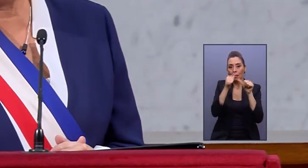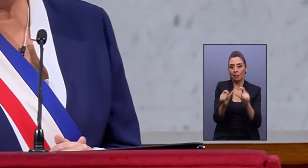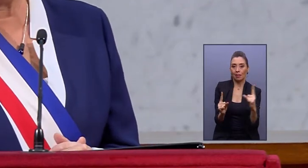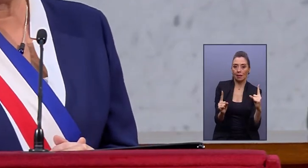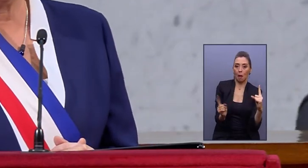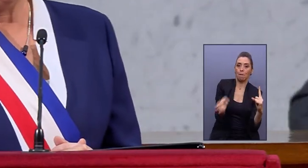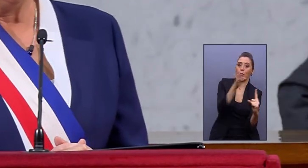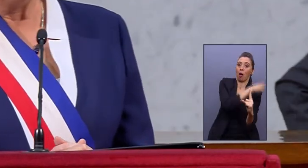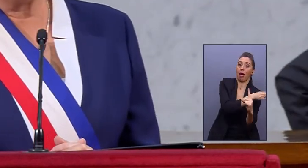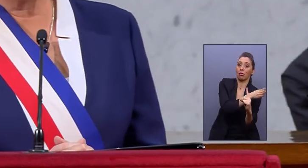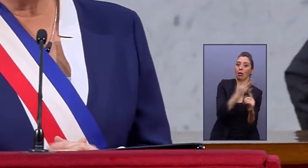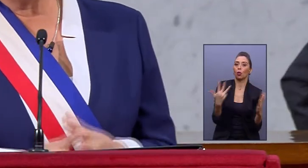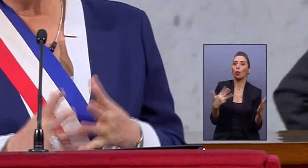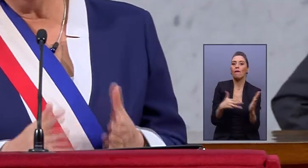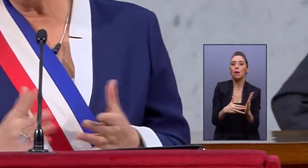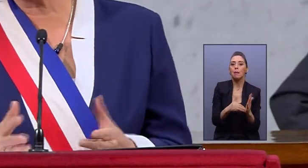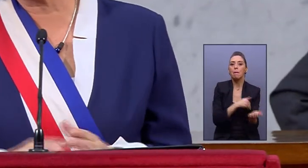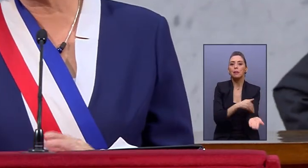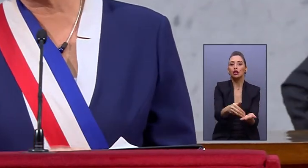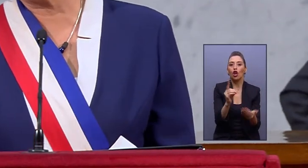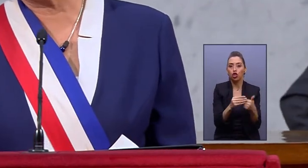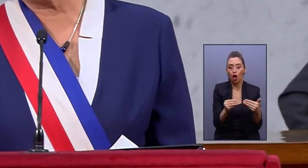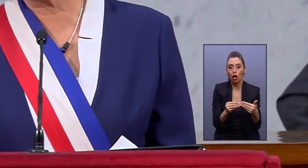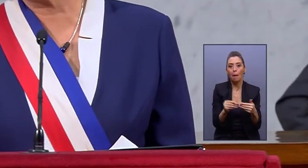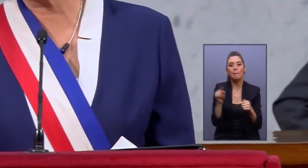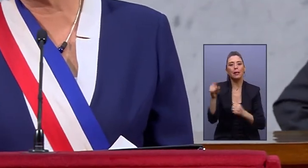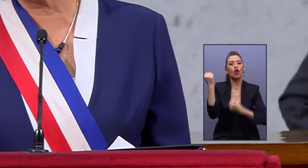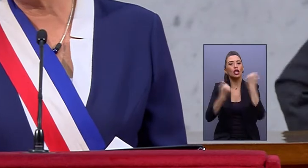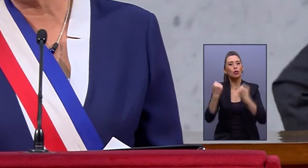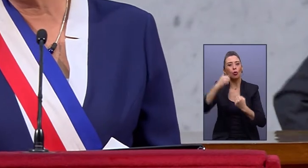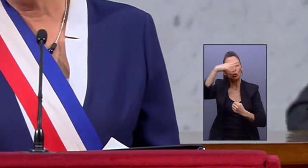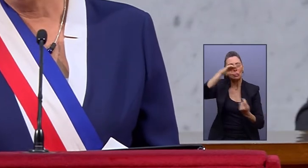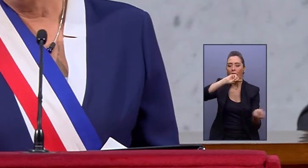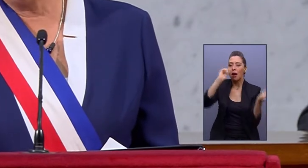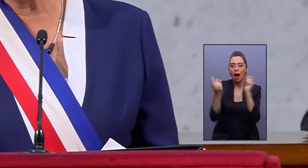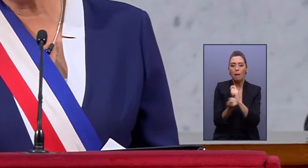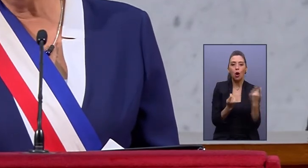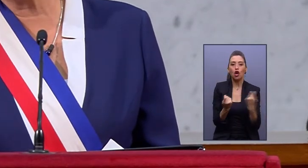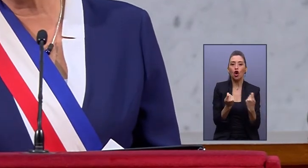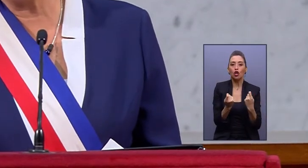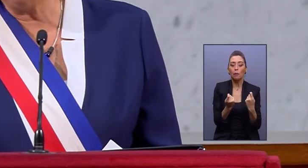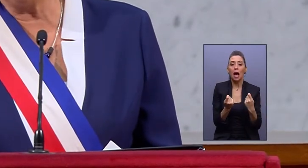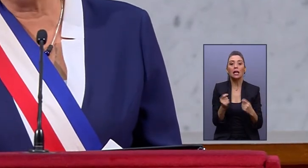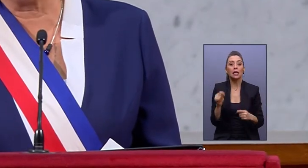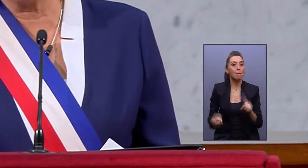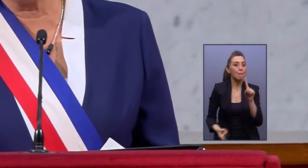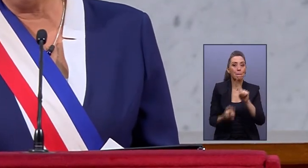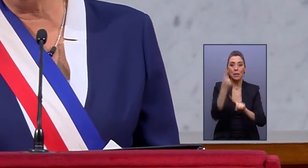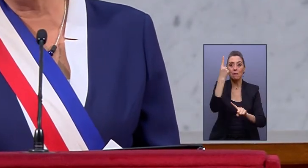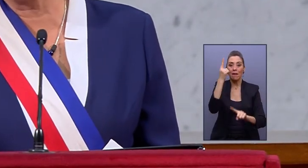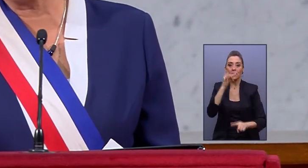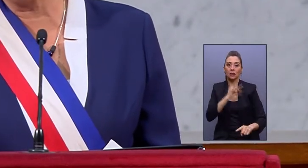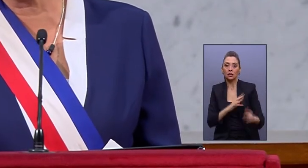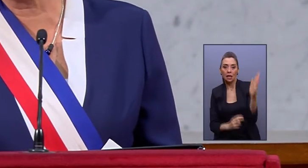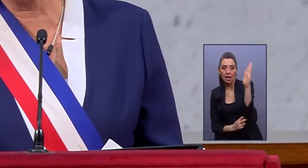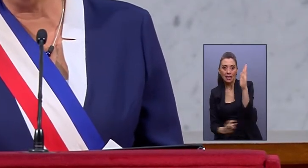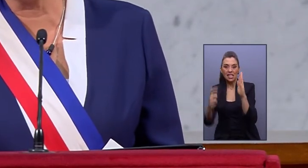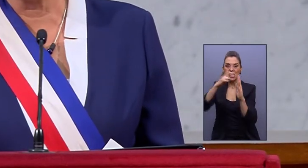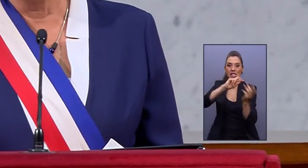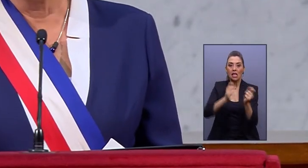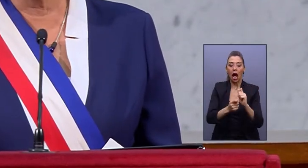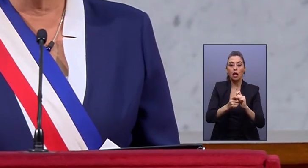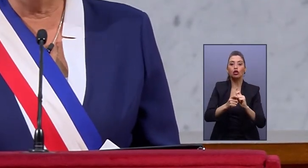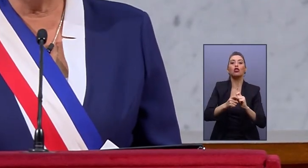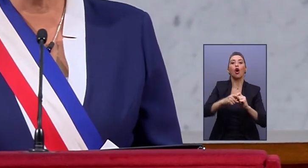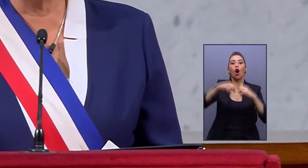solo 9.000. Pero lo que ha cambiado el rostro del sector y de nuestra economía es el salto inédito que hemos dado en energías